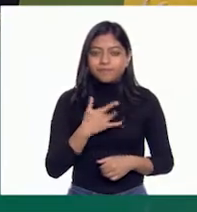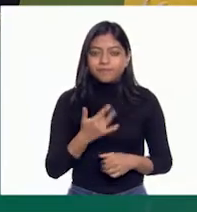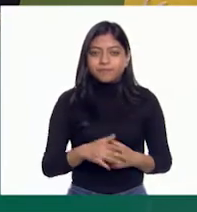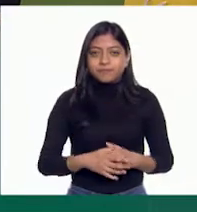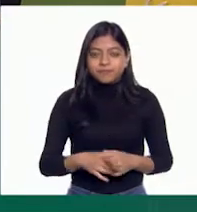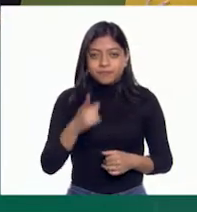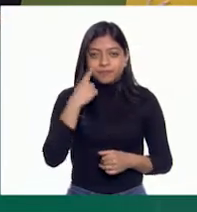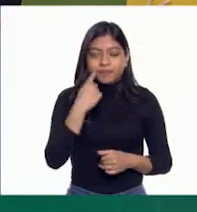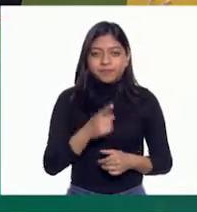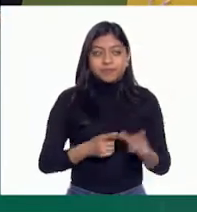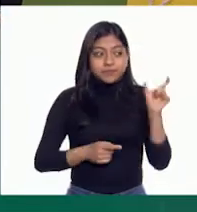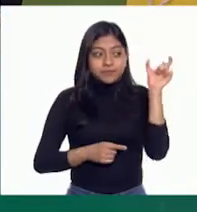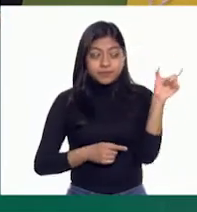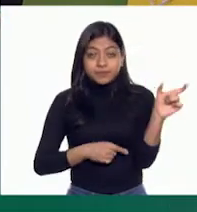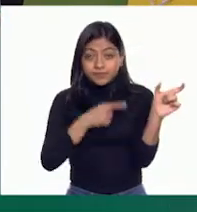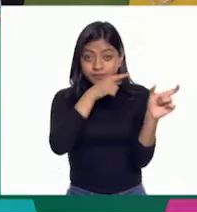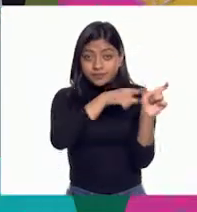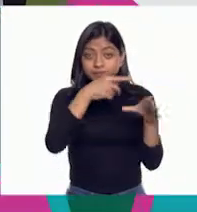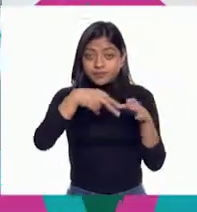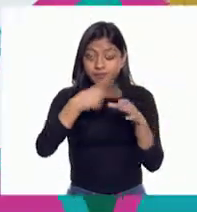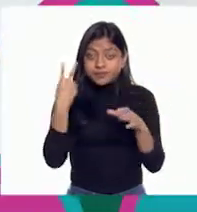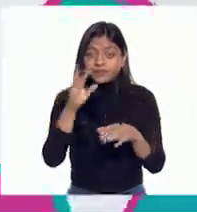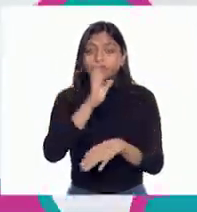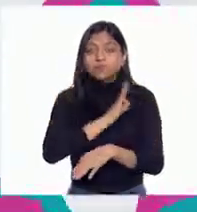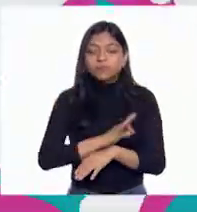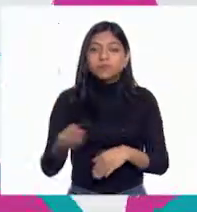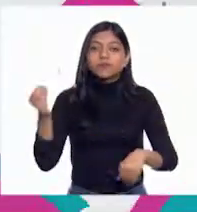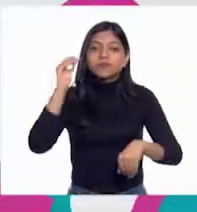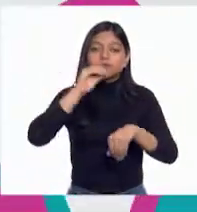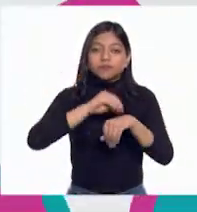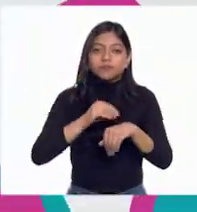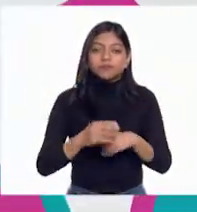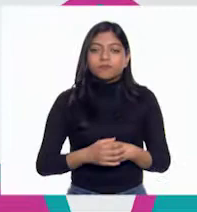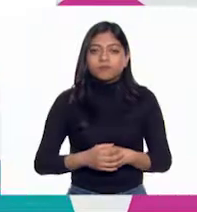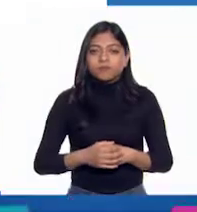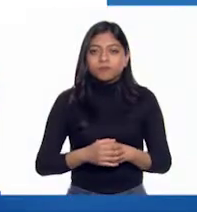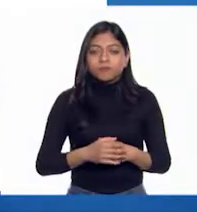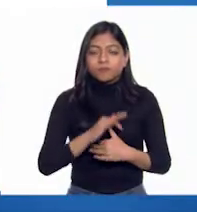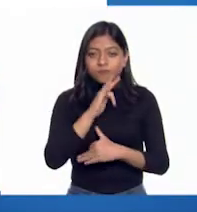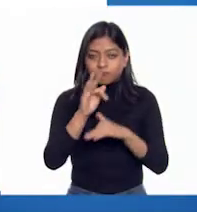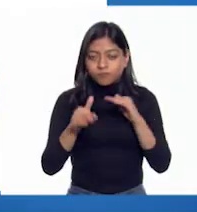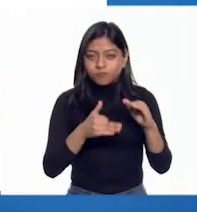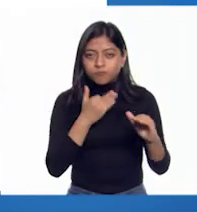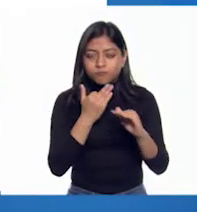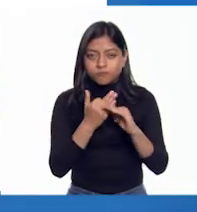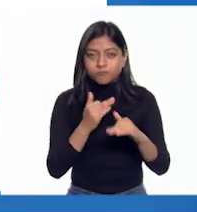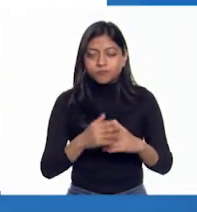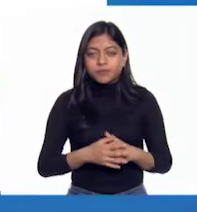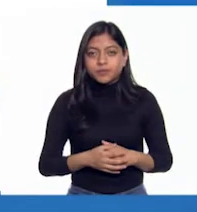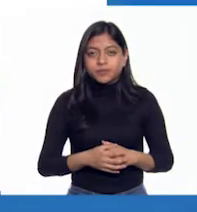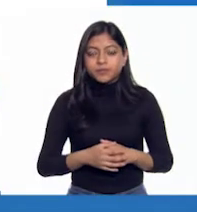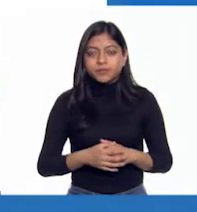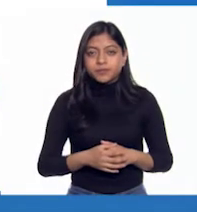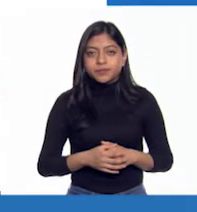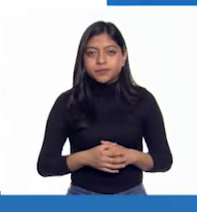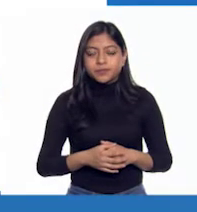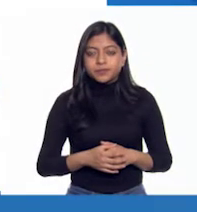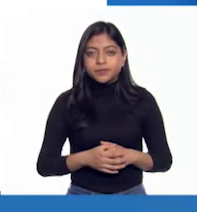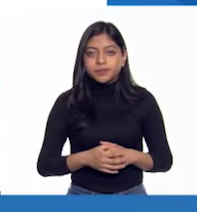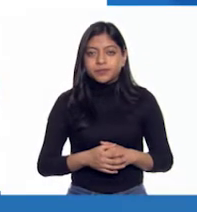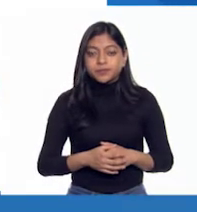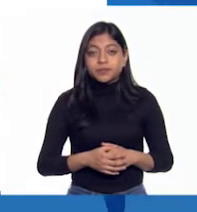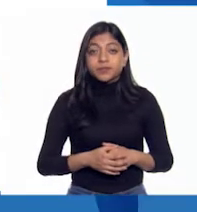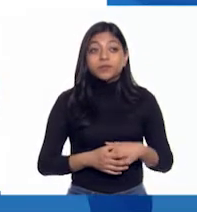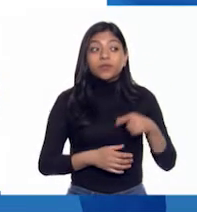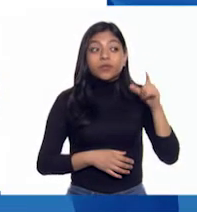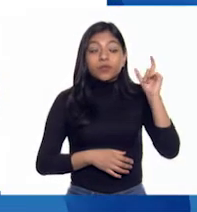que en el primer espacio vacío pueden ir las palabras todas y todos. Ajá. Sí. Lo que dice es